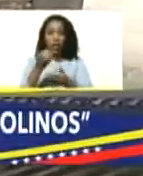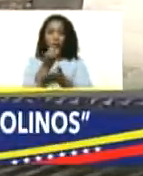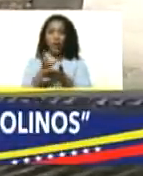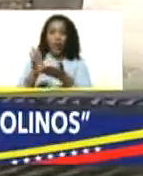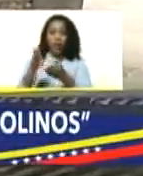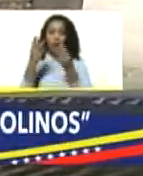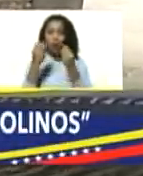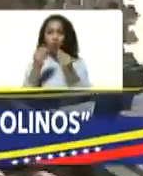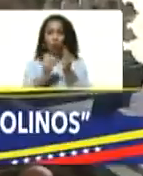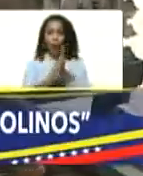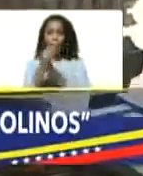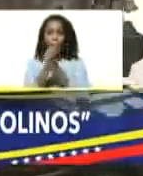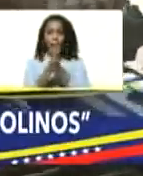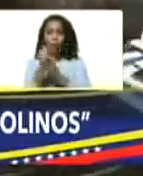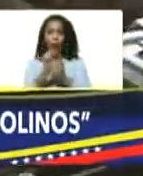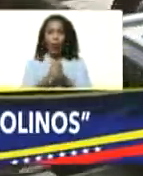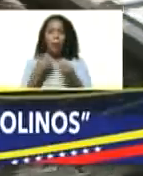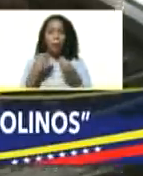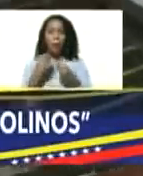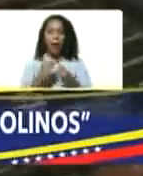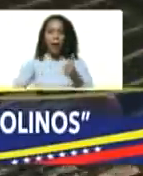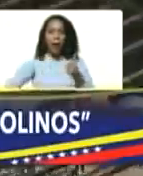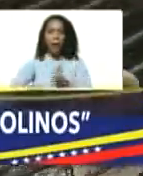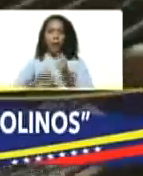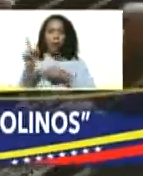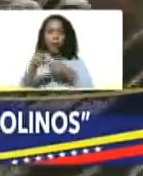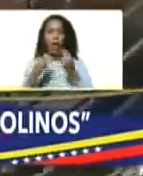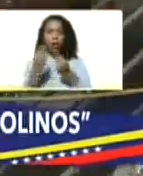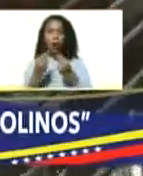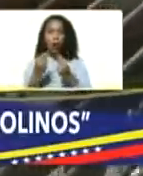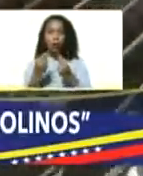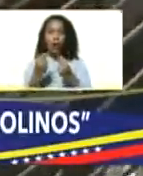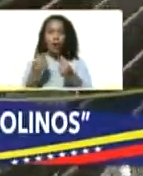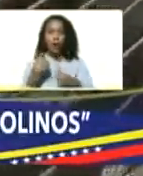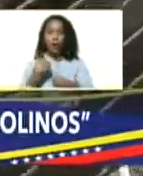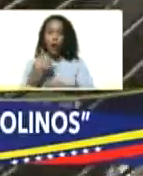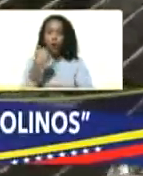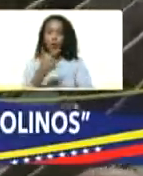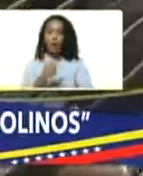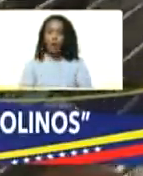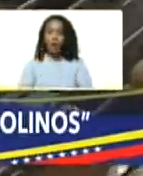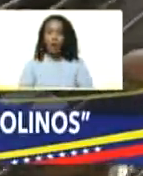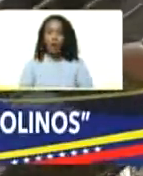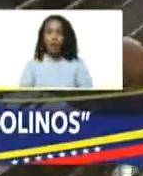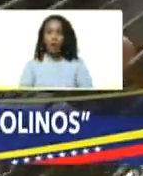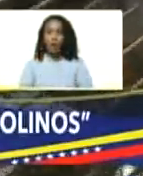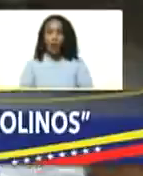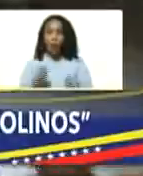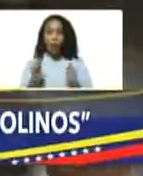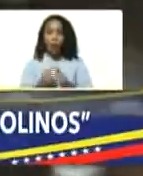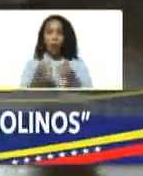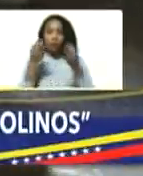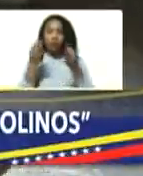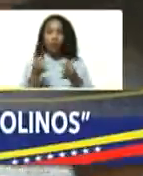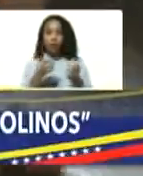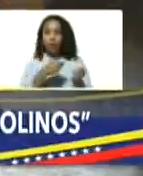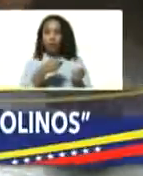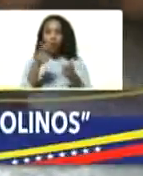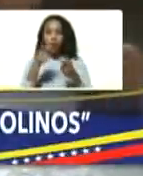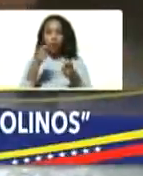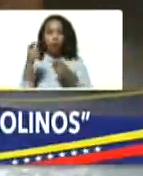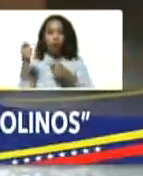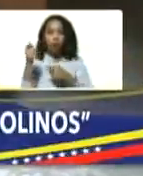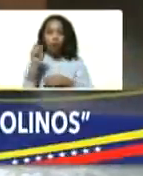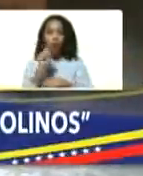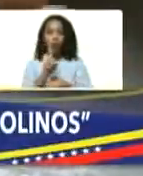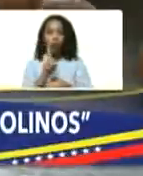a muchos emprendedores para reforzar esa economía embrionaria que yo le estoy diciendo con con calidad de exportación y